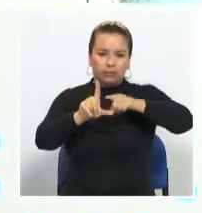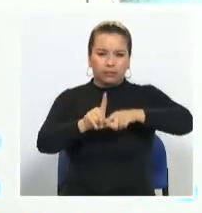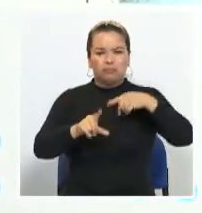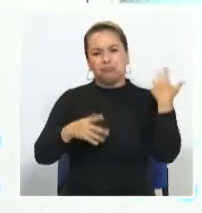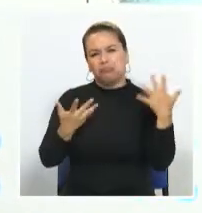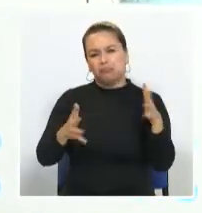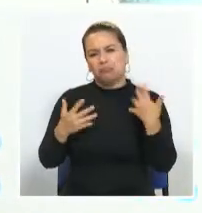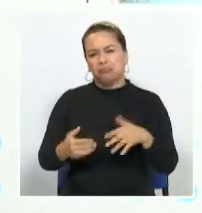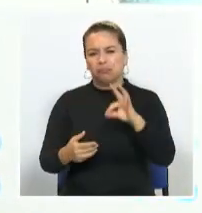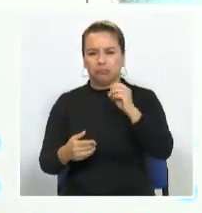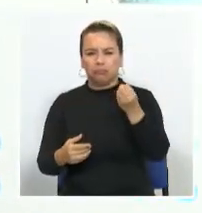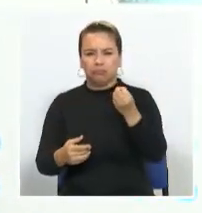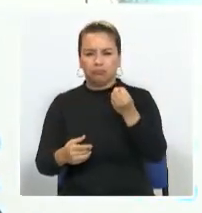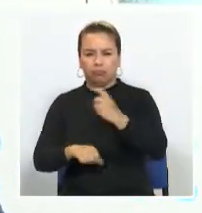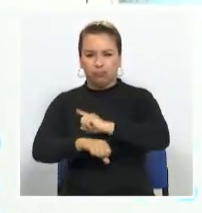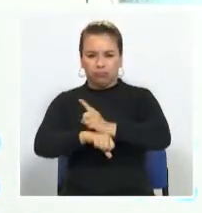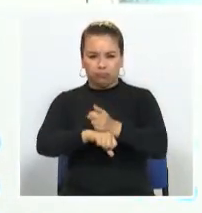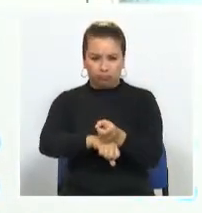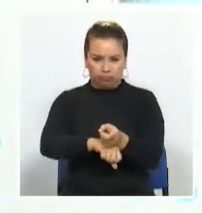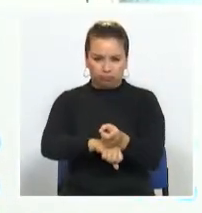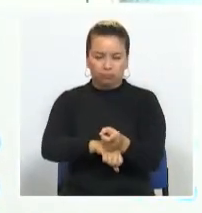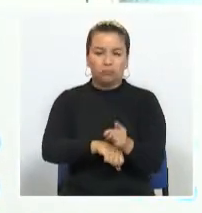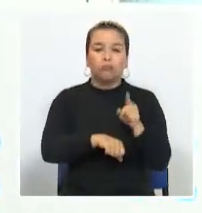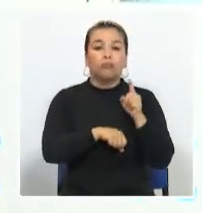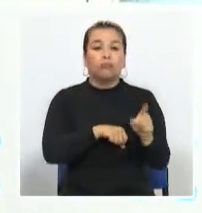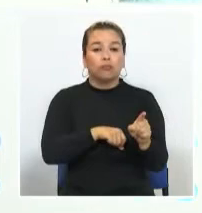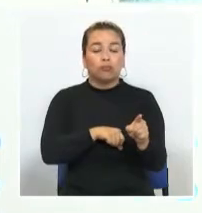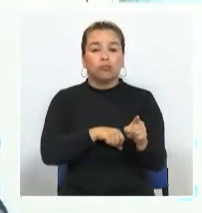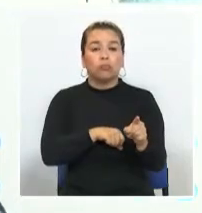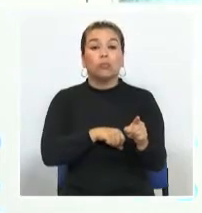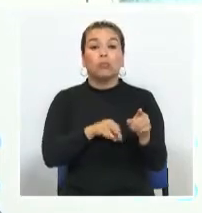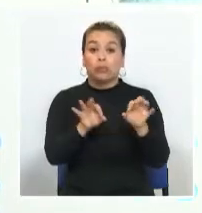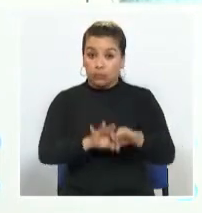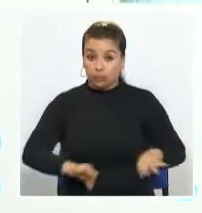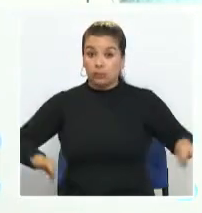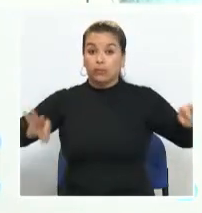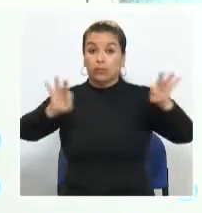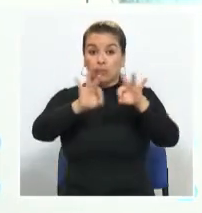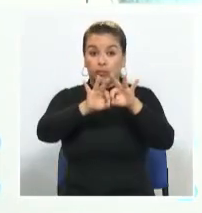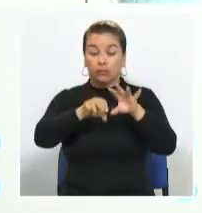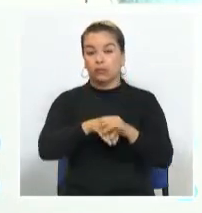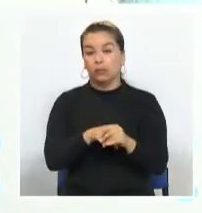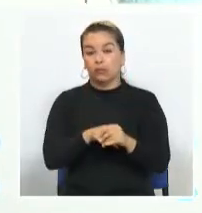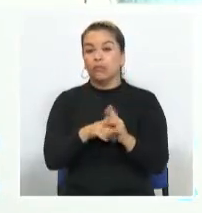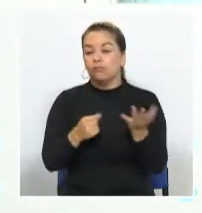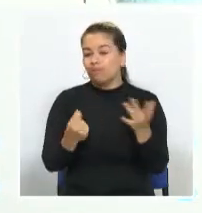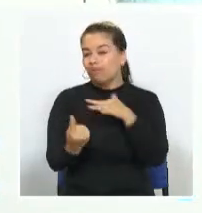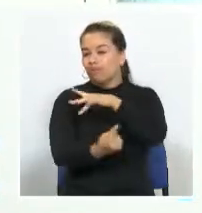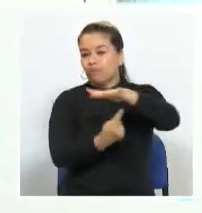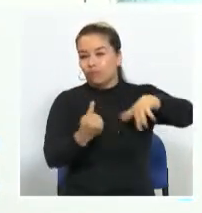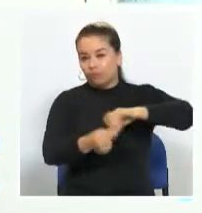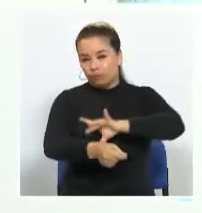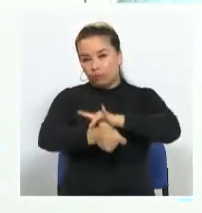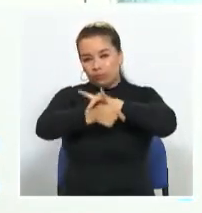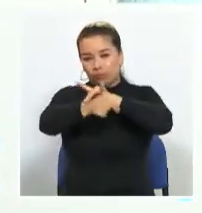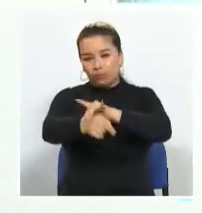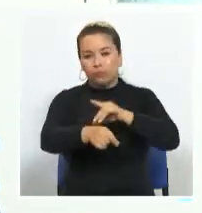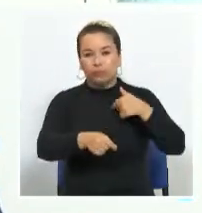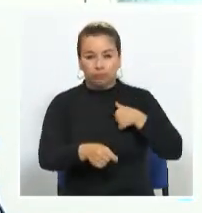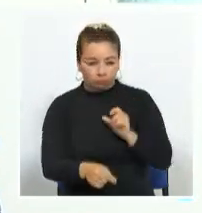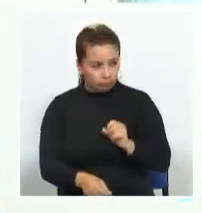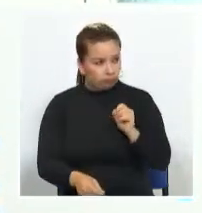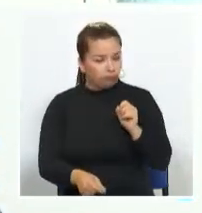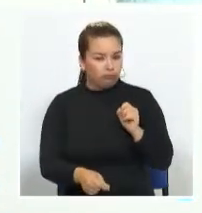30 segundos. Es un examen importante, dependiendo de las condiciones clínicas en las que uno consulta,